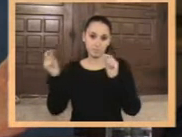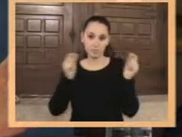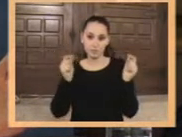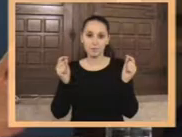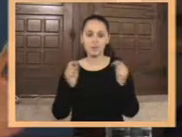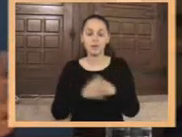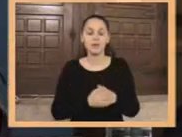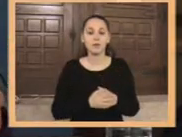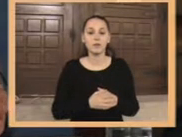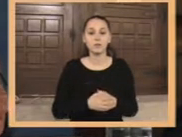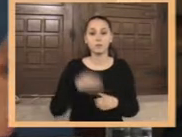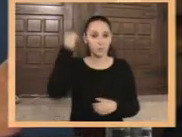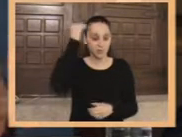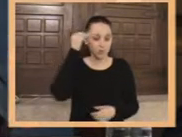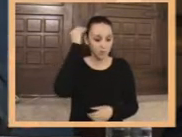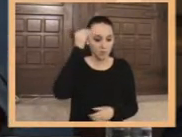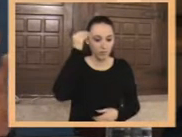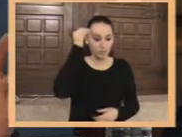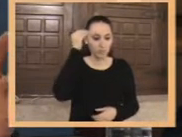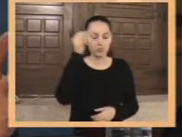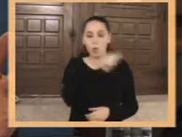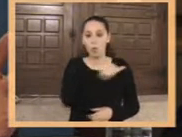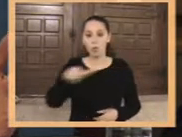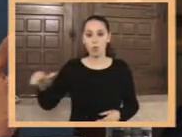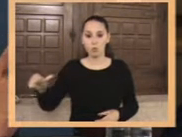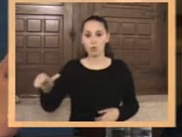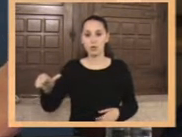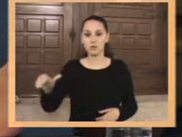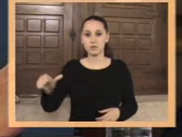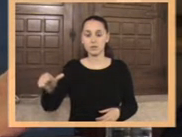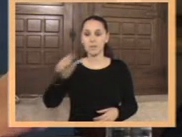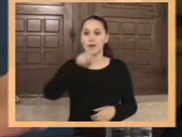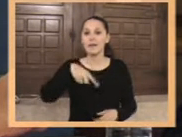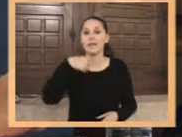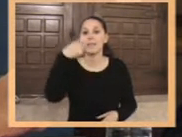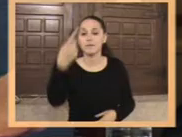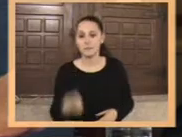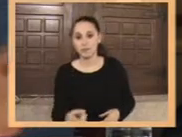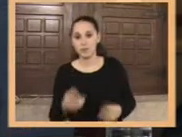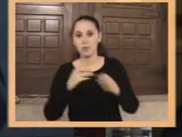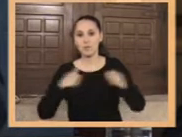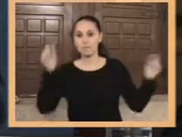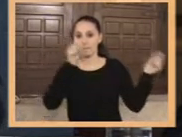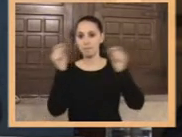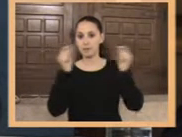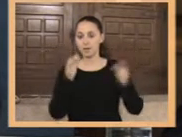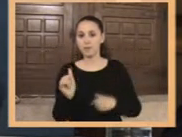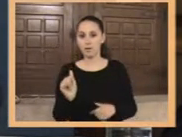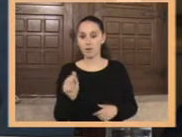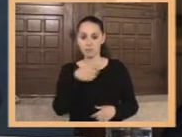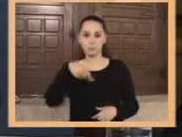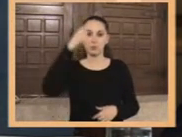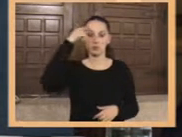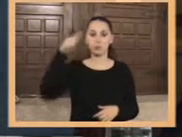ahora mismo que tener un margen de maniobra de una semana es más que suficiente para poder celebrar los plenos. Con lo cual, entendemos que la urgencia, que